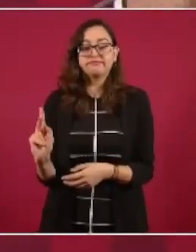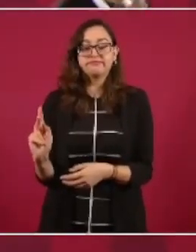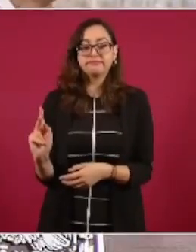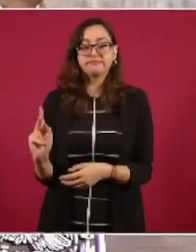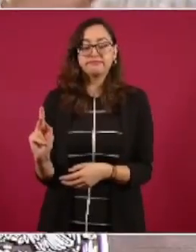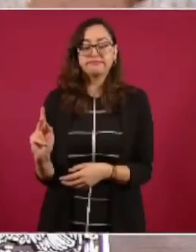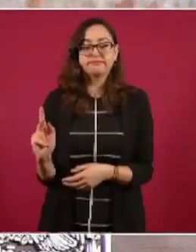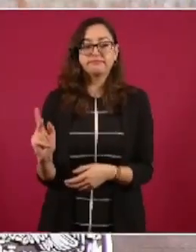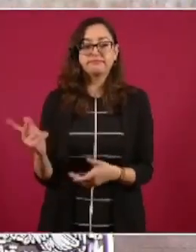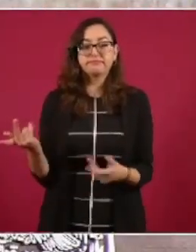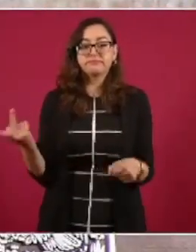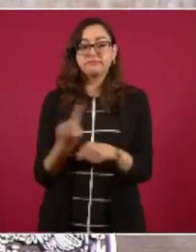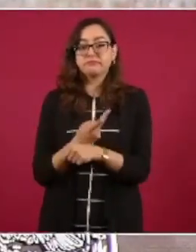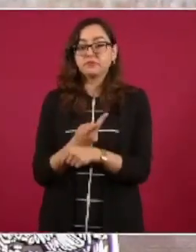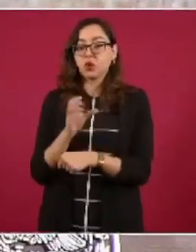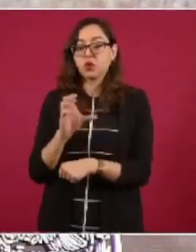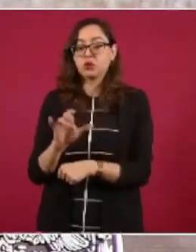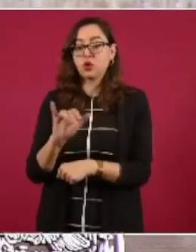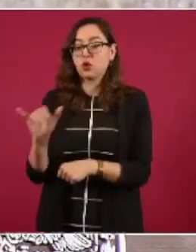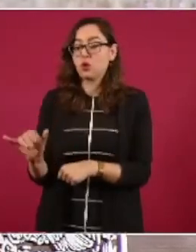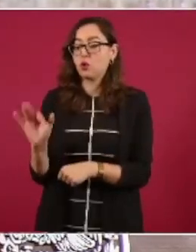los de la Judicatura,